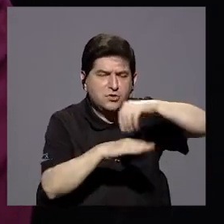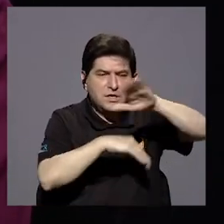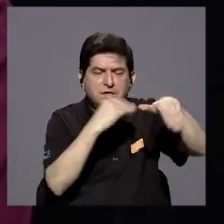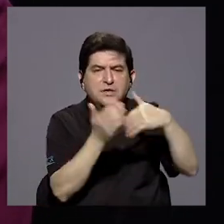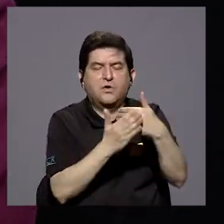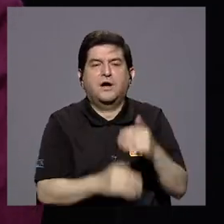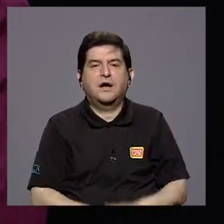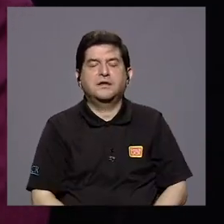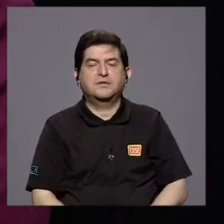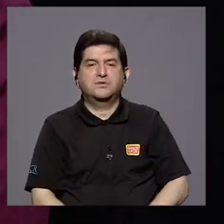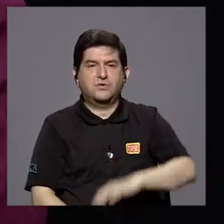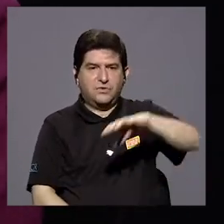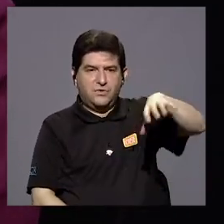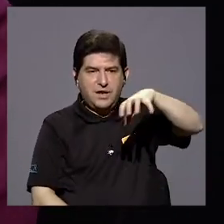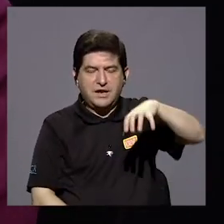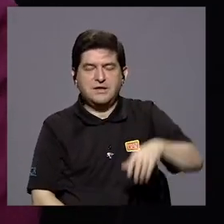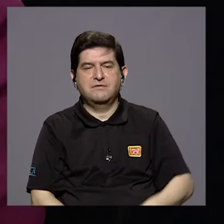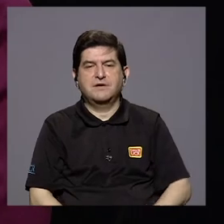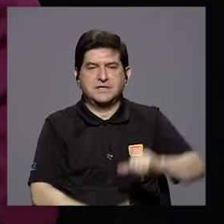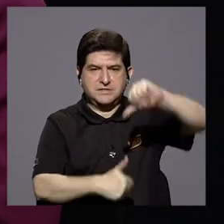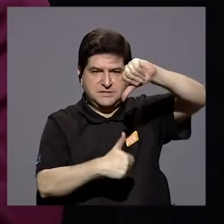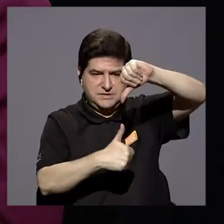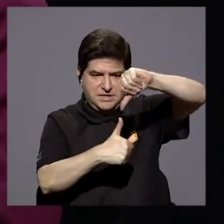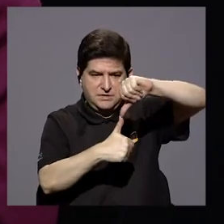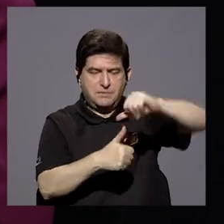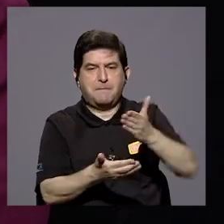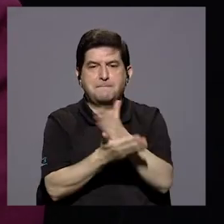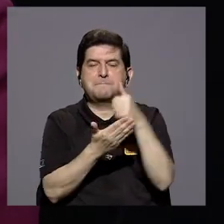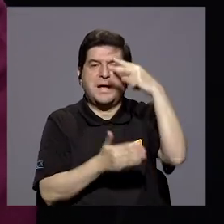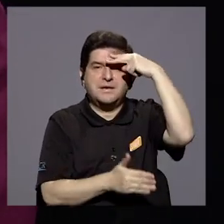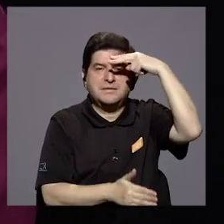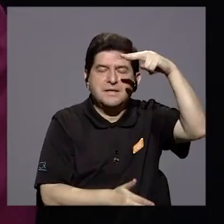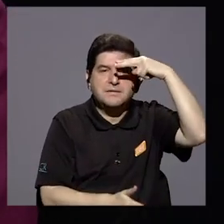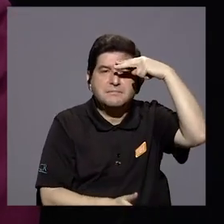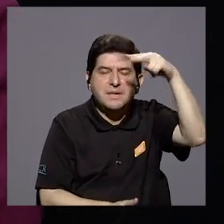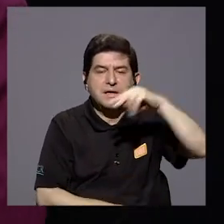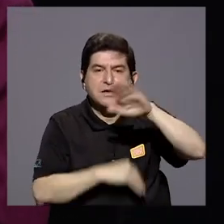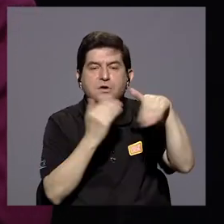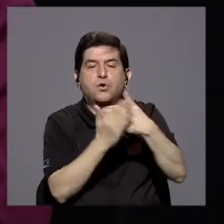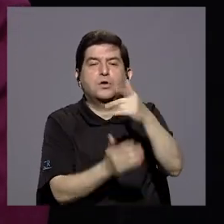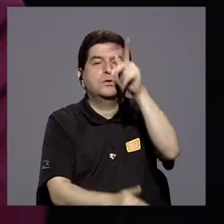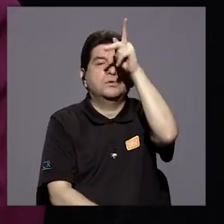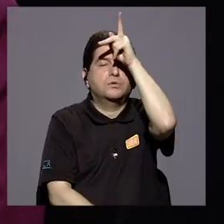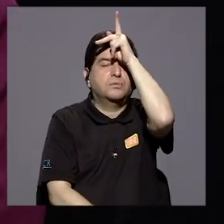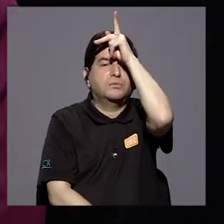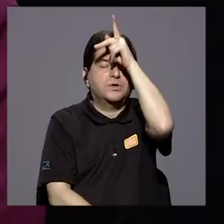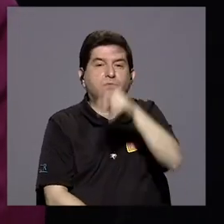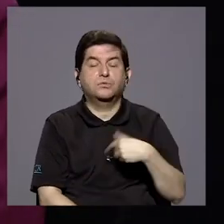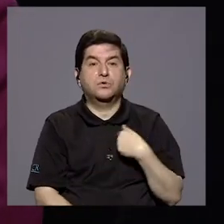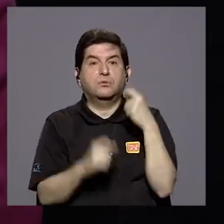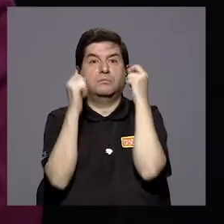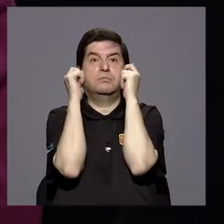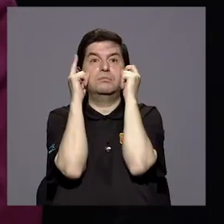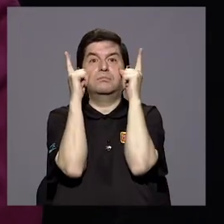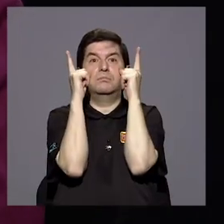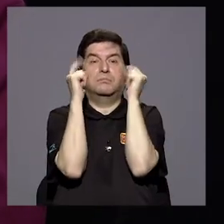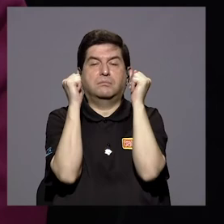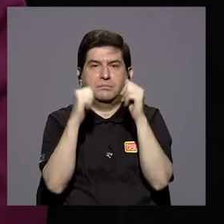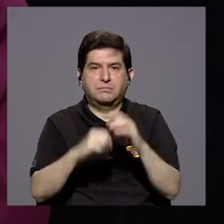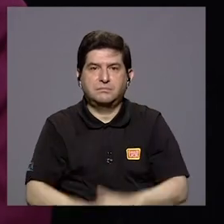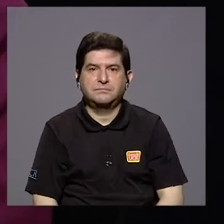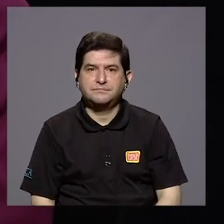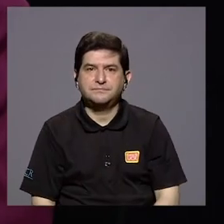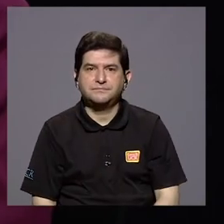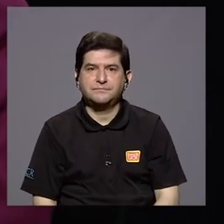a todo el Caribe, todo Centroamérica, parte de México y todo Perú. Yo quedé impresionada. Doña